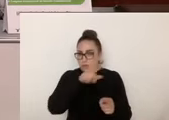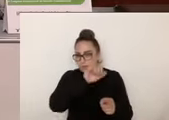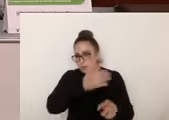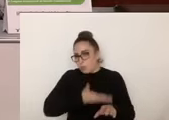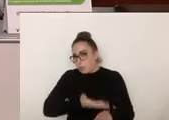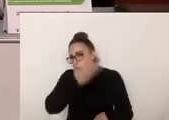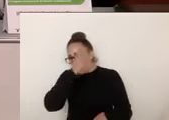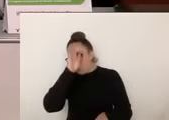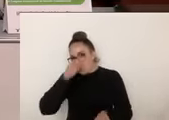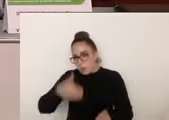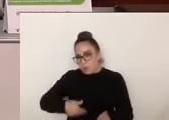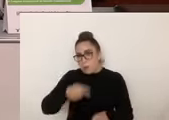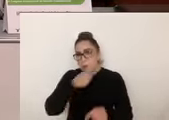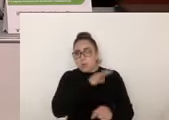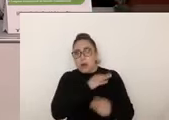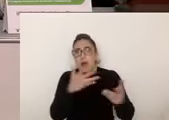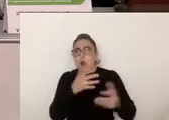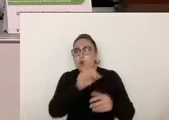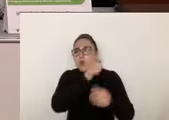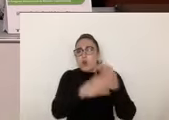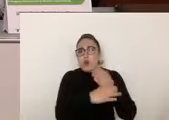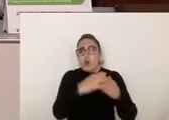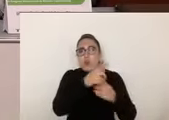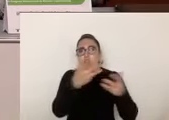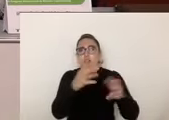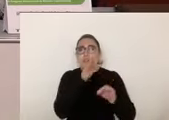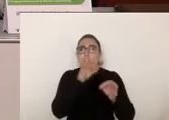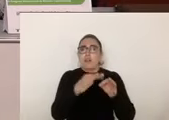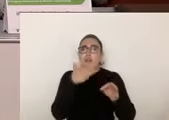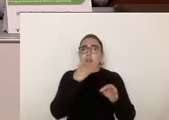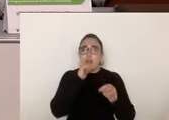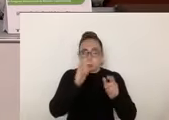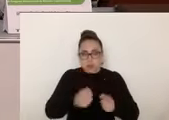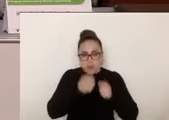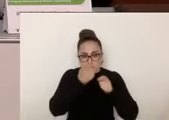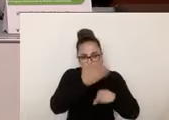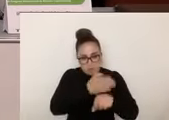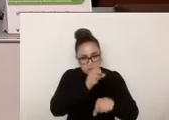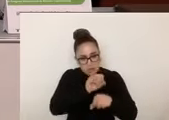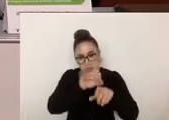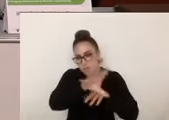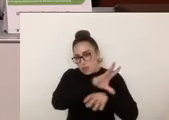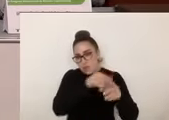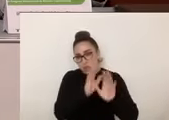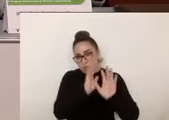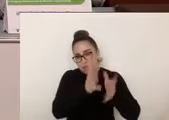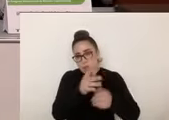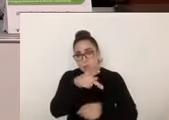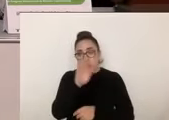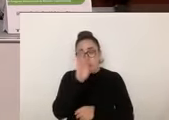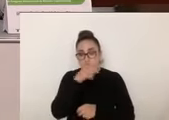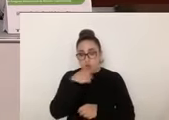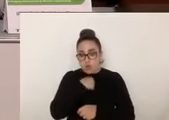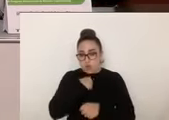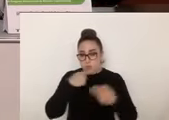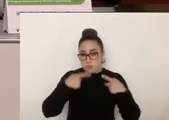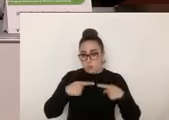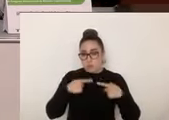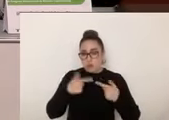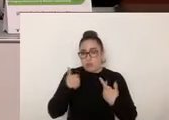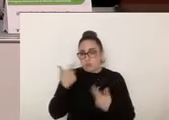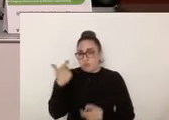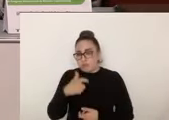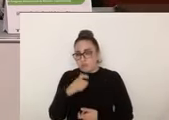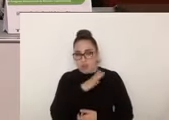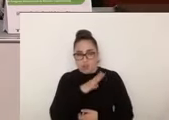has podido hacer otras cosas y no las has hecho y te mereces tu pena enterita. Y cuando yo cometo mis 3 hurtos, porque me aburro